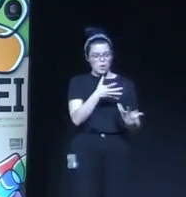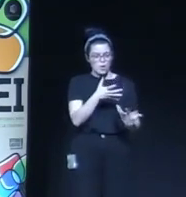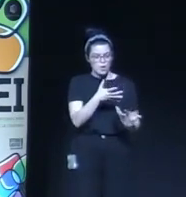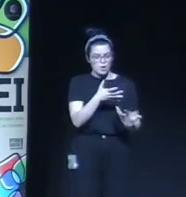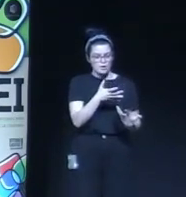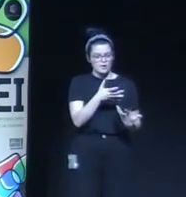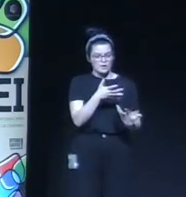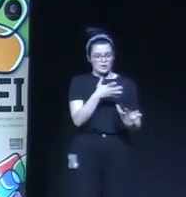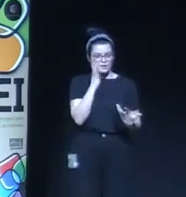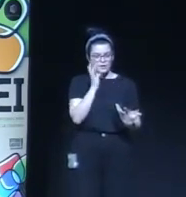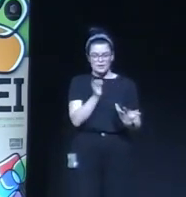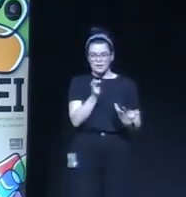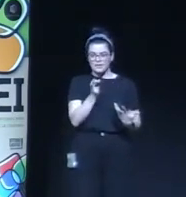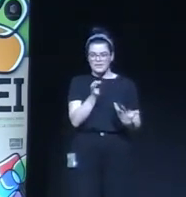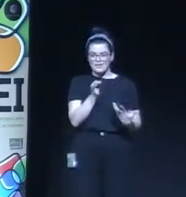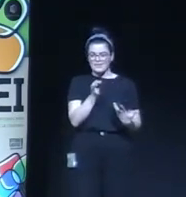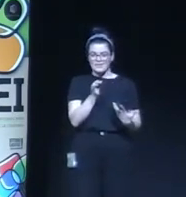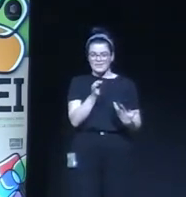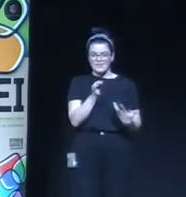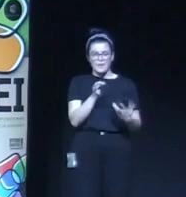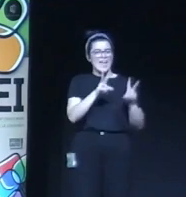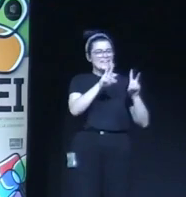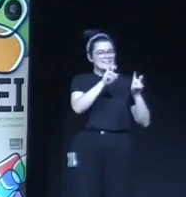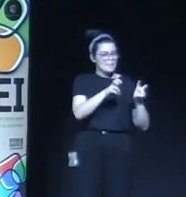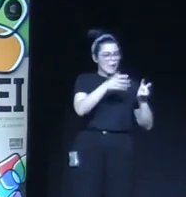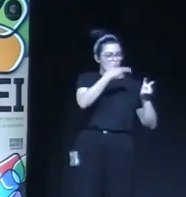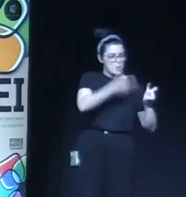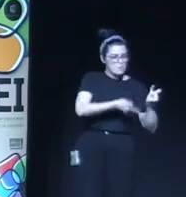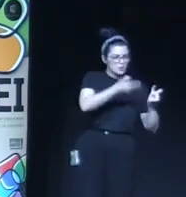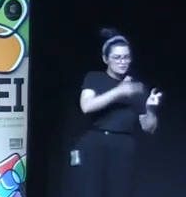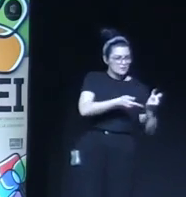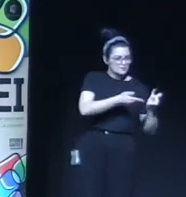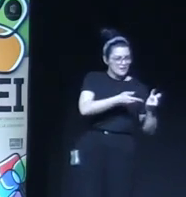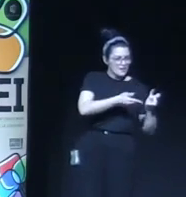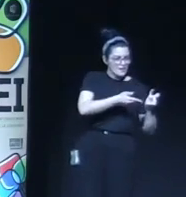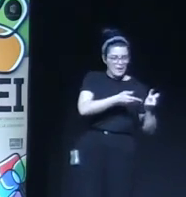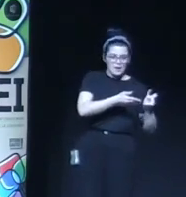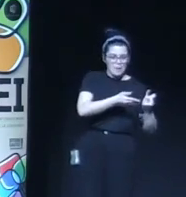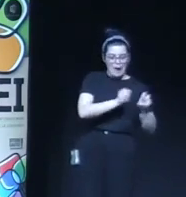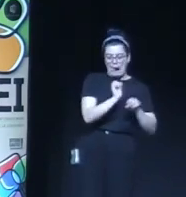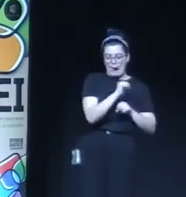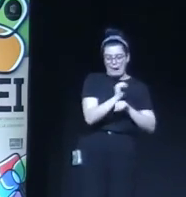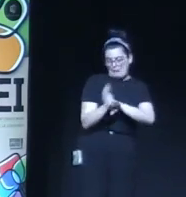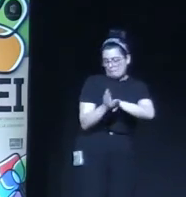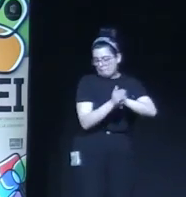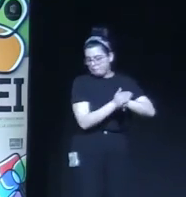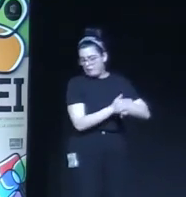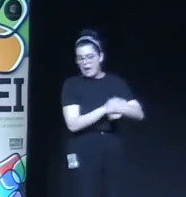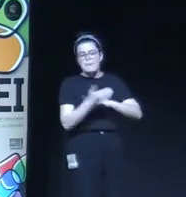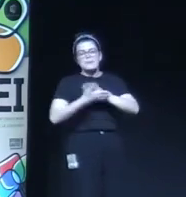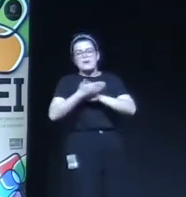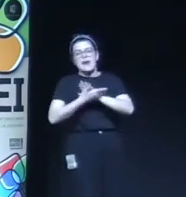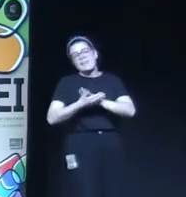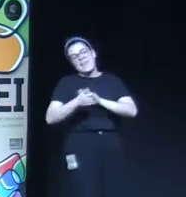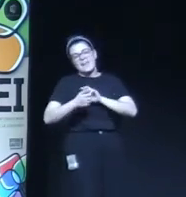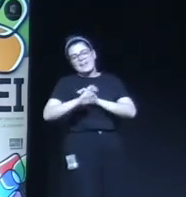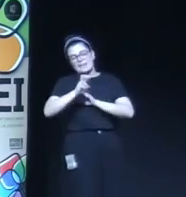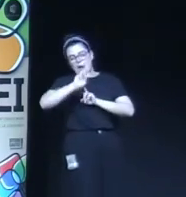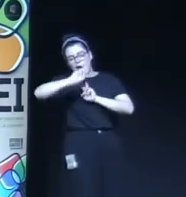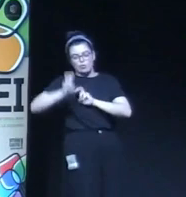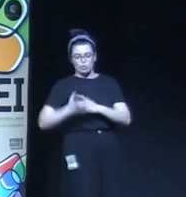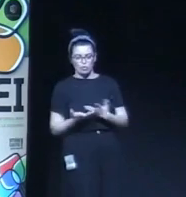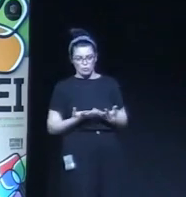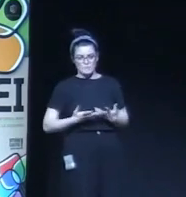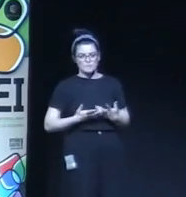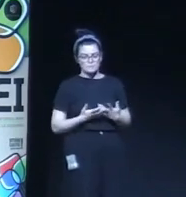de cómo capear el tema, que es como no abordar el elefante que está en medio de la sala, ¿no? Claro,